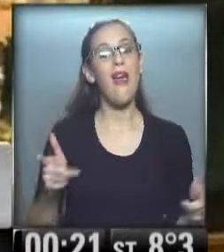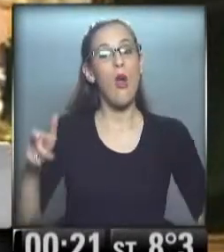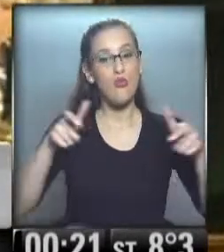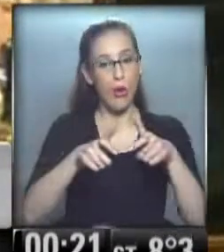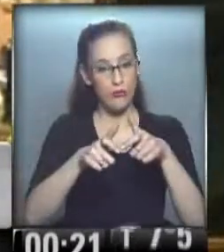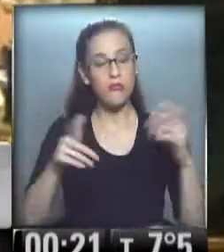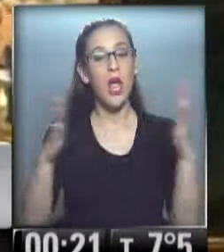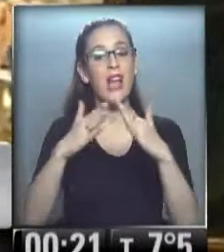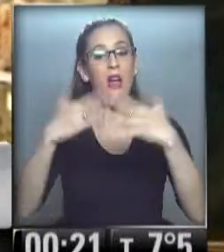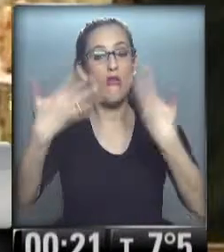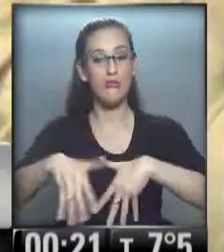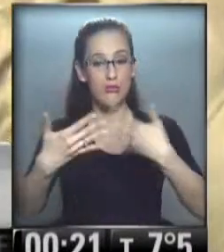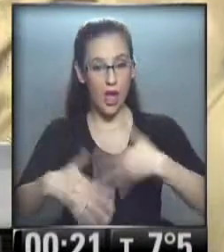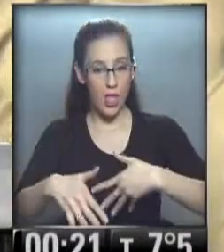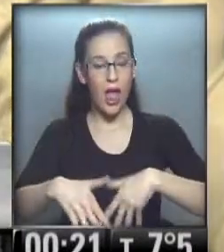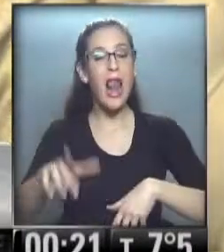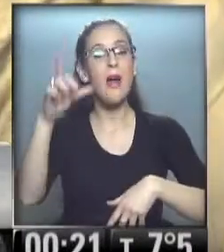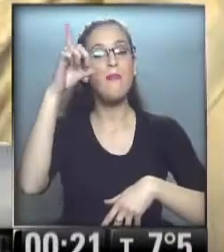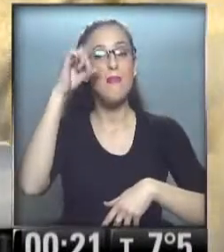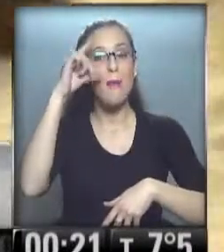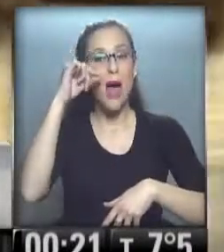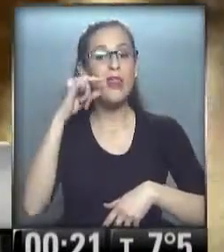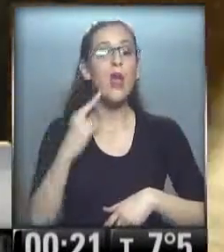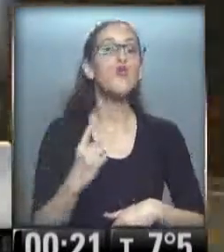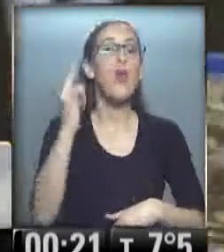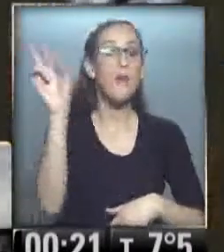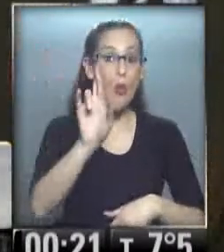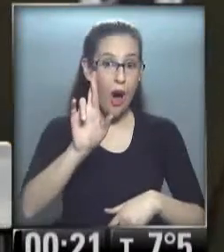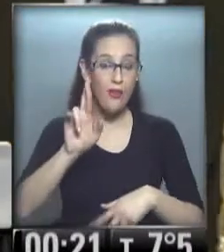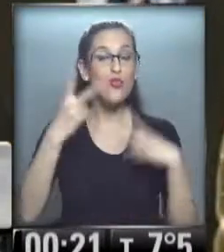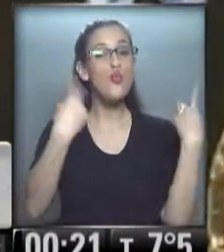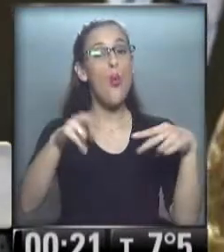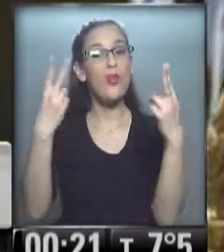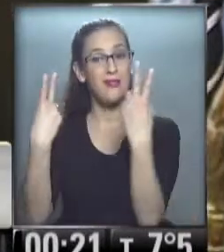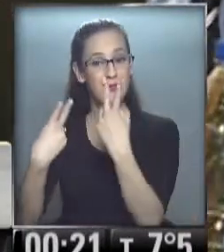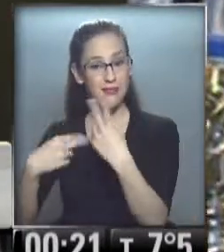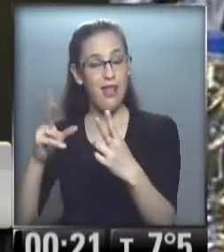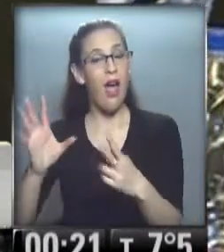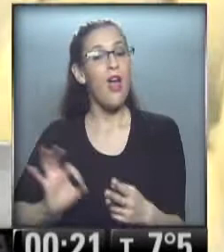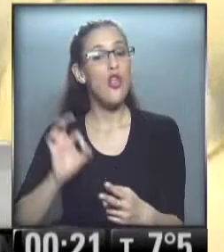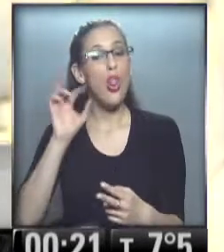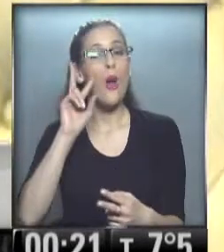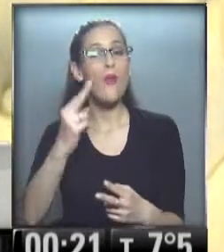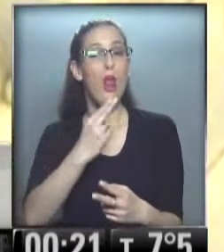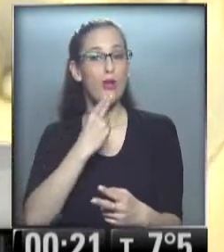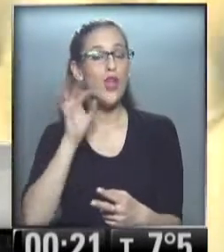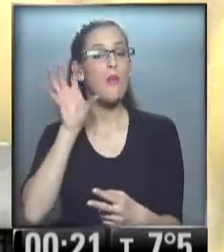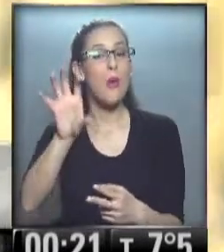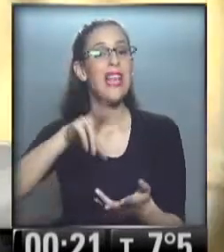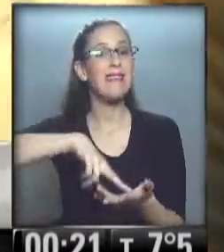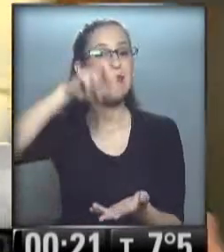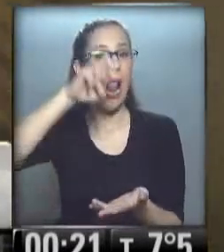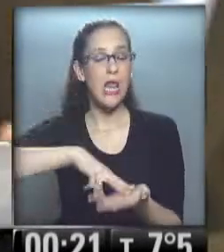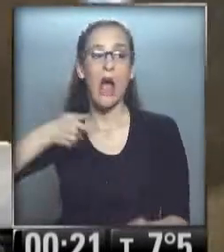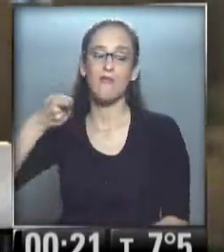rosada al padre de una de las turistas francesas asesinadas en 2011 en la provincia de salta